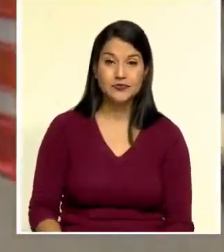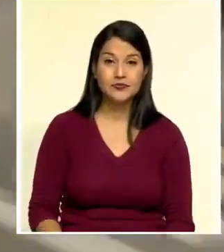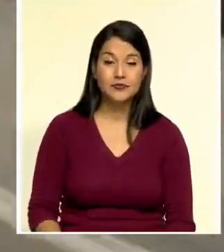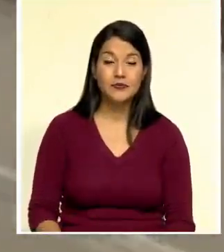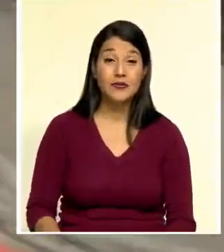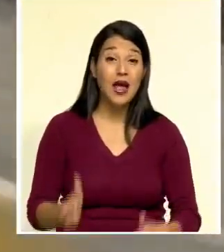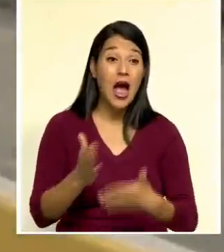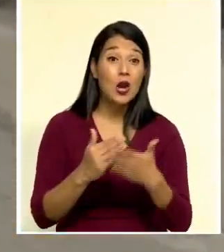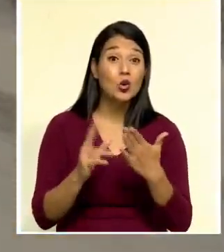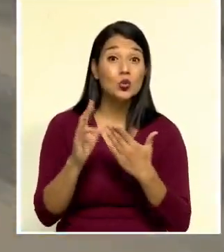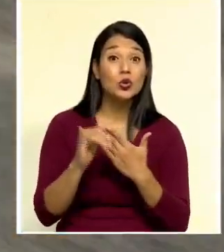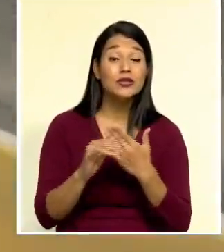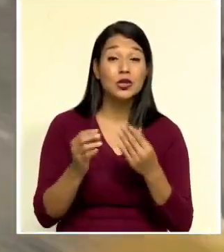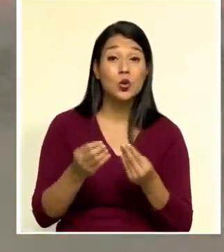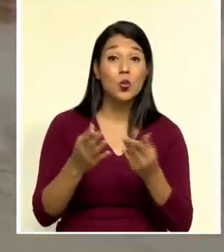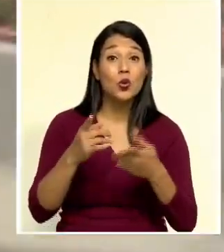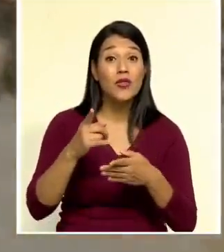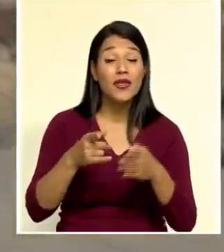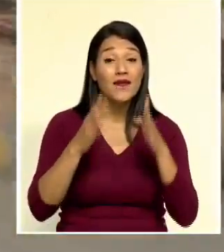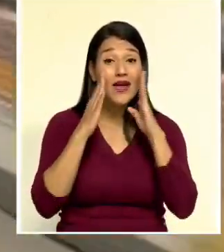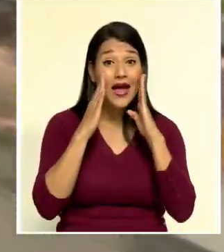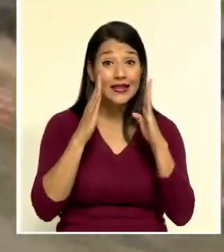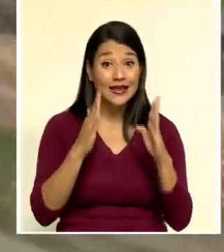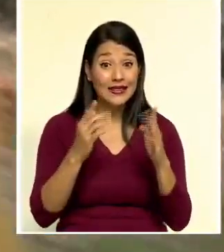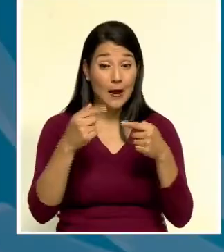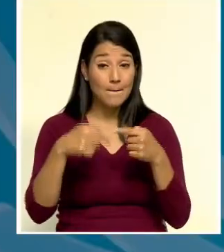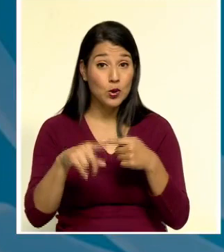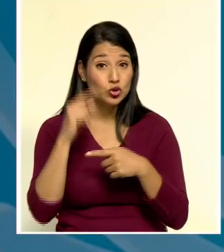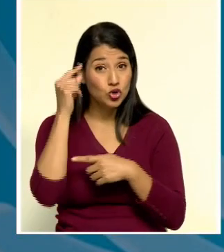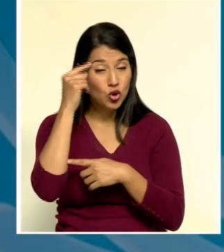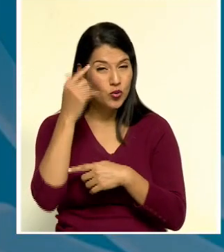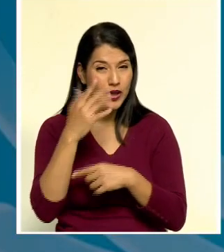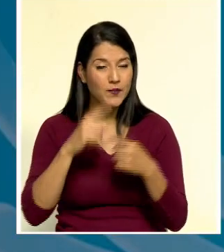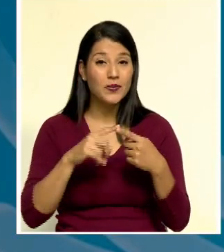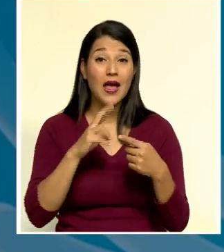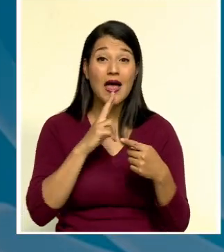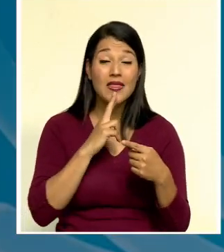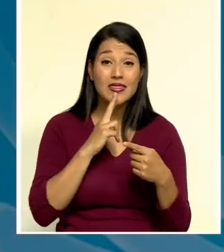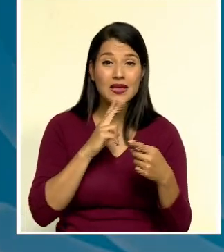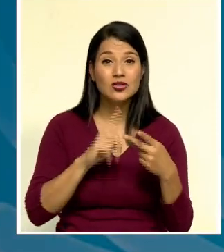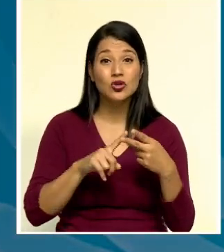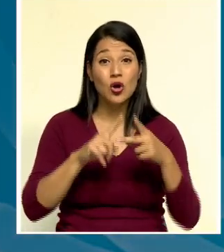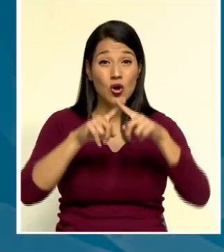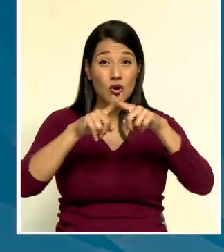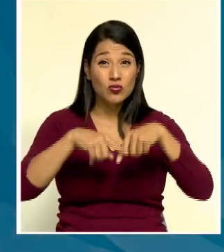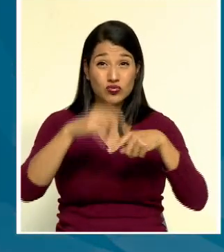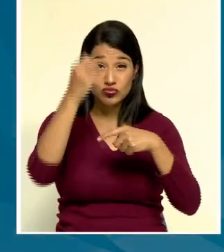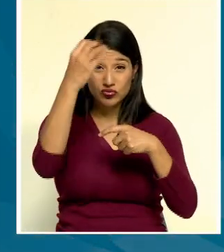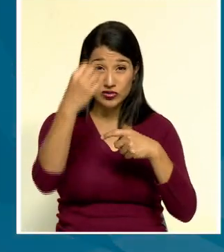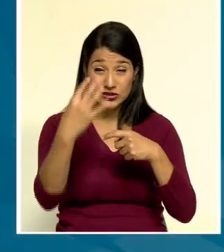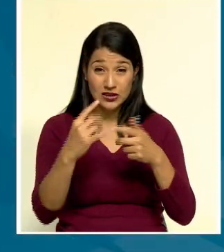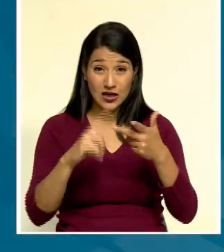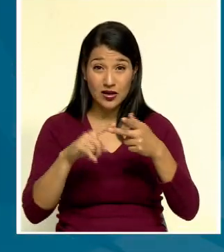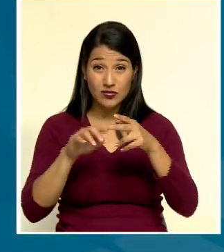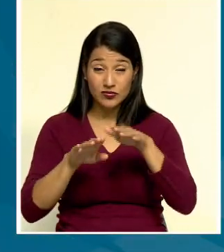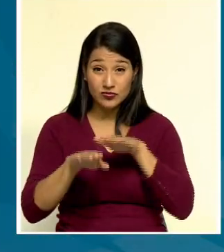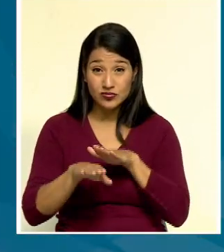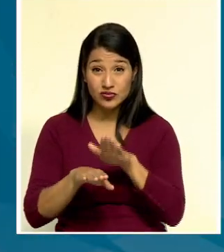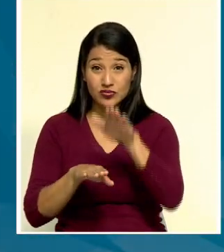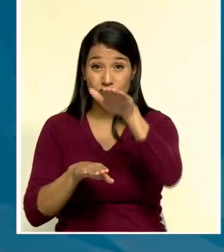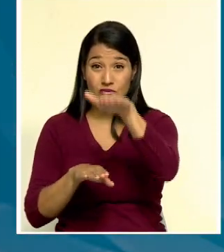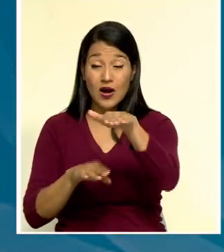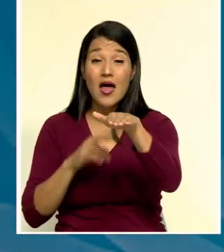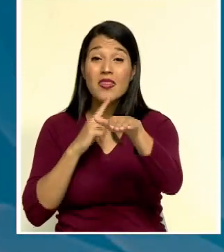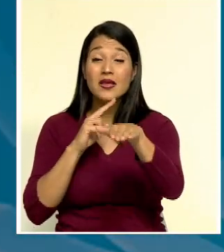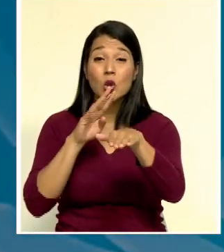De las obras públicas que deberá atender el próximo gobierno son: Atillo, eliminar semáforos, la construcción de un paso elevado en Atillo